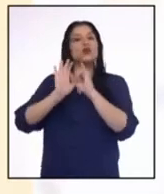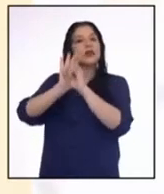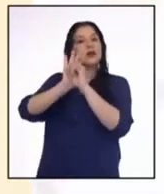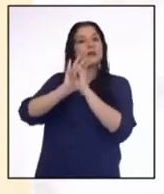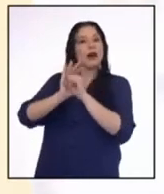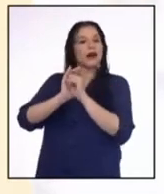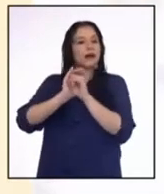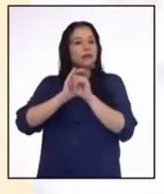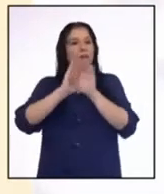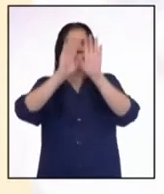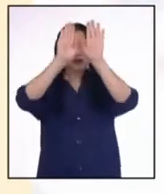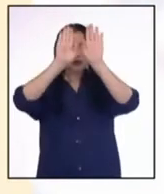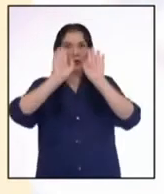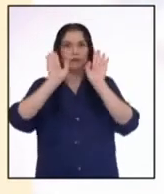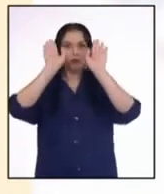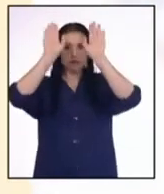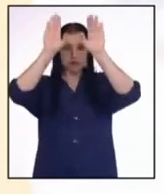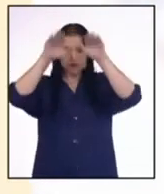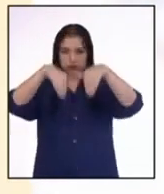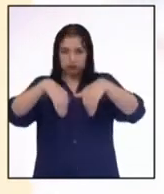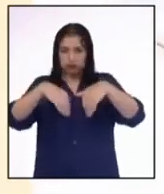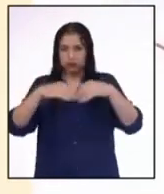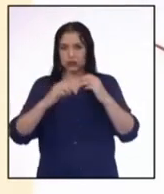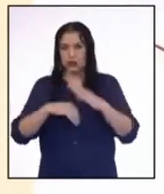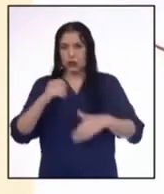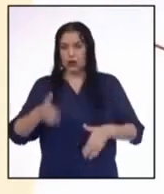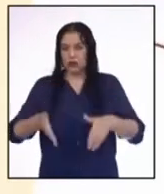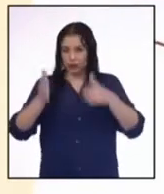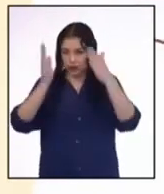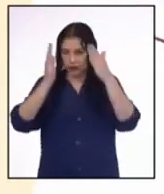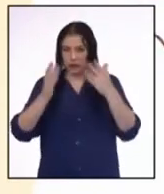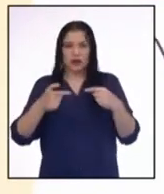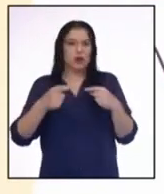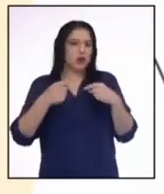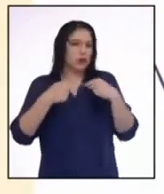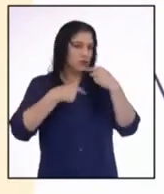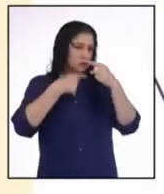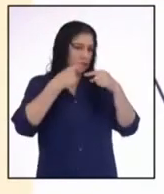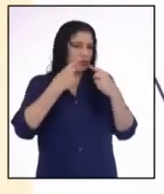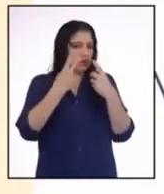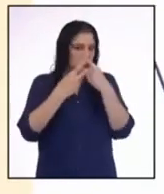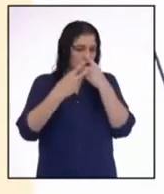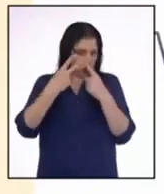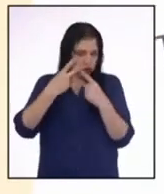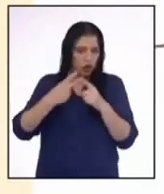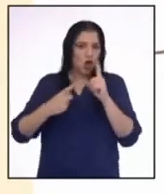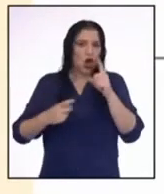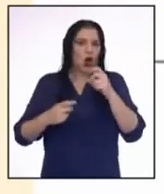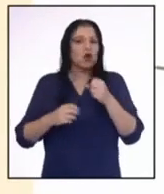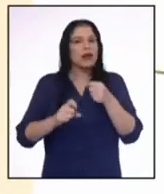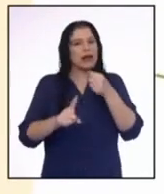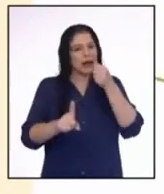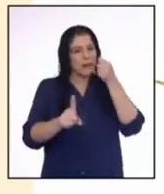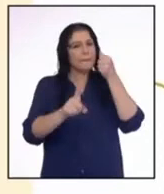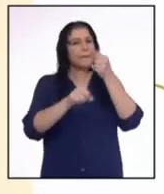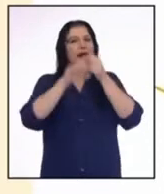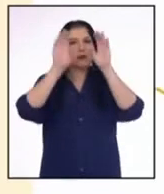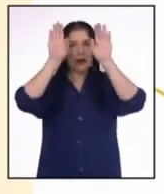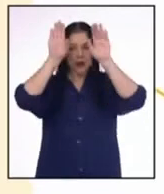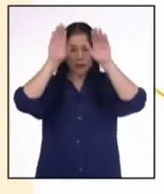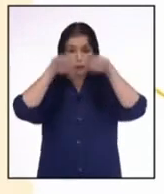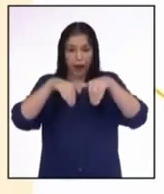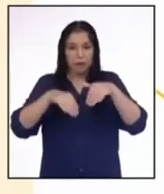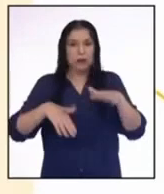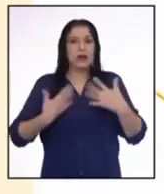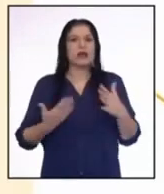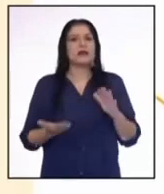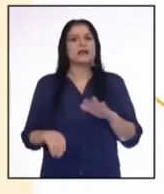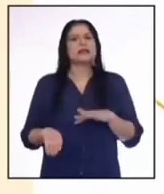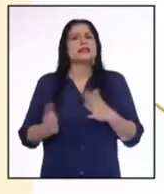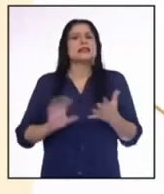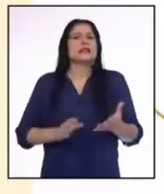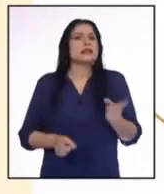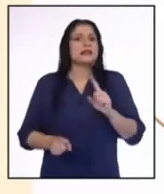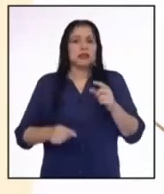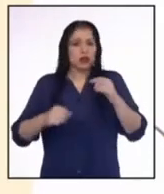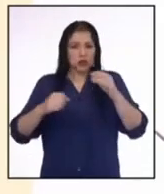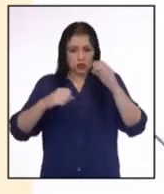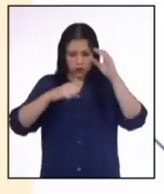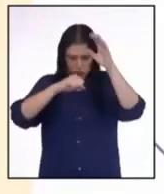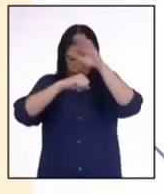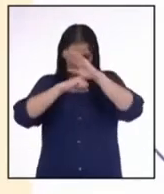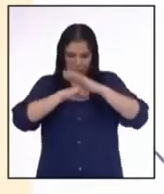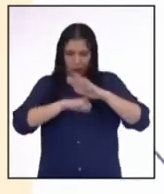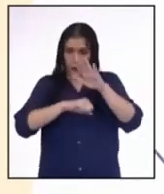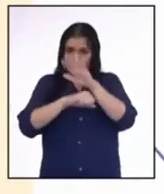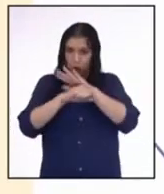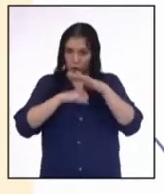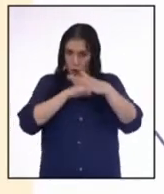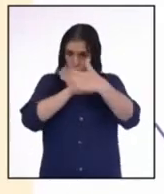se ha desplomado desde la azotea de un edificio. Tengo 2 comentarios. Uno es que el impacto que tiene un techo al caer puede ser mortal si es que no nos cubrimos.